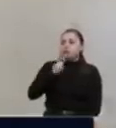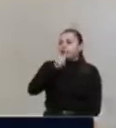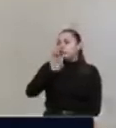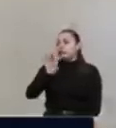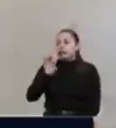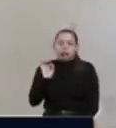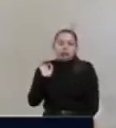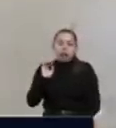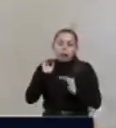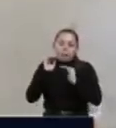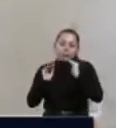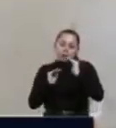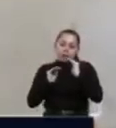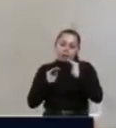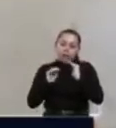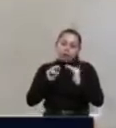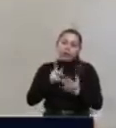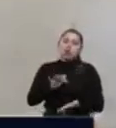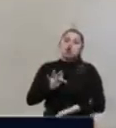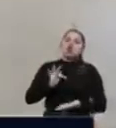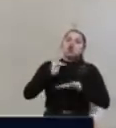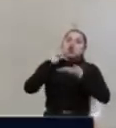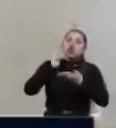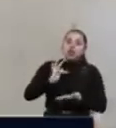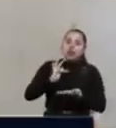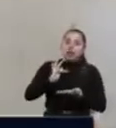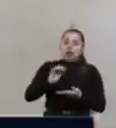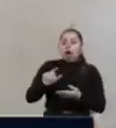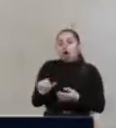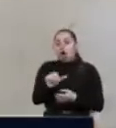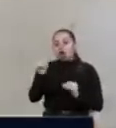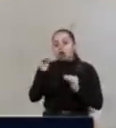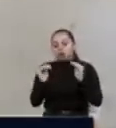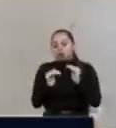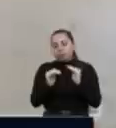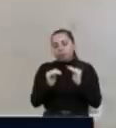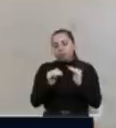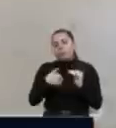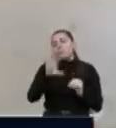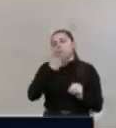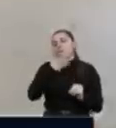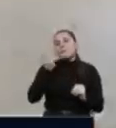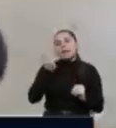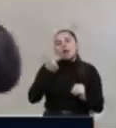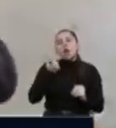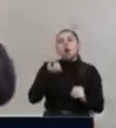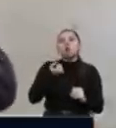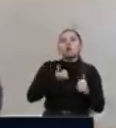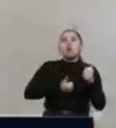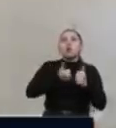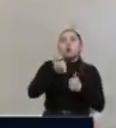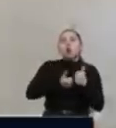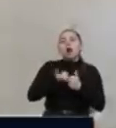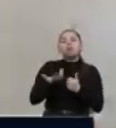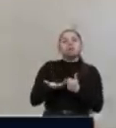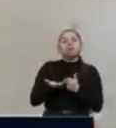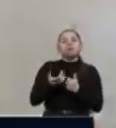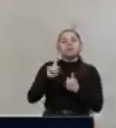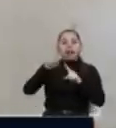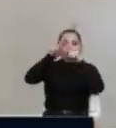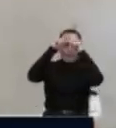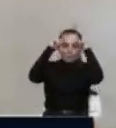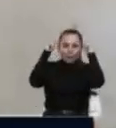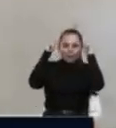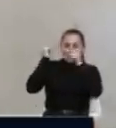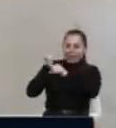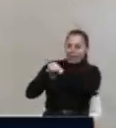730 toneladas, otra cifra. Entonces, más bien miremos cuál era la meta